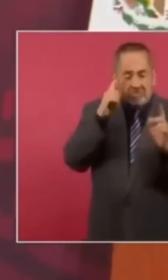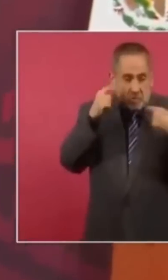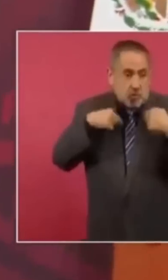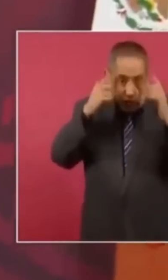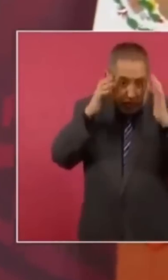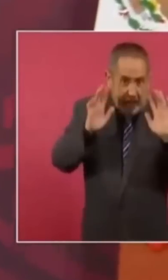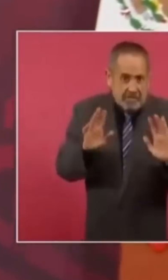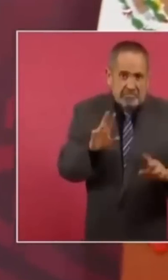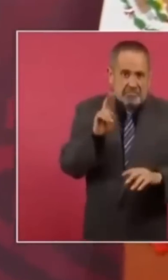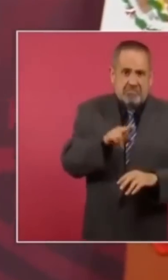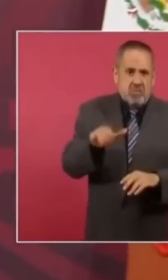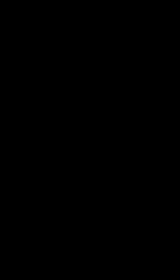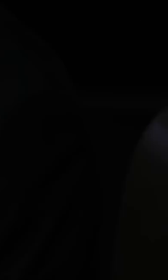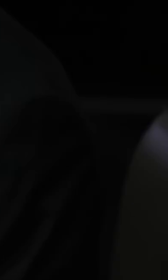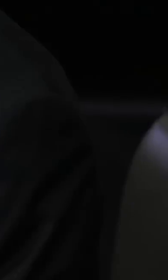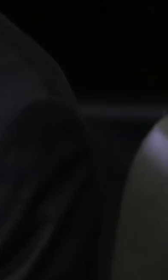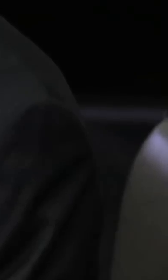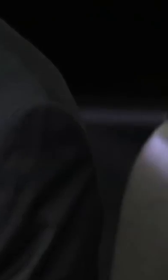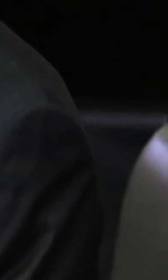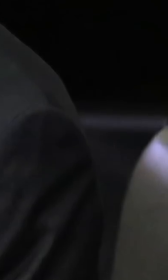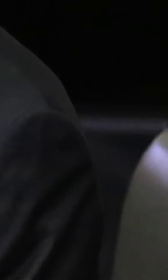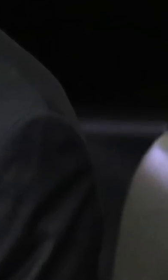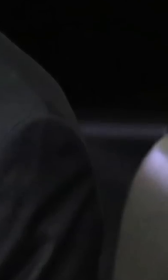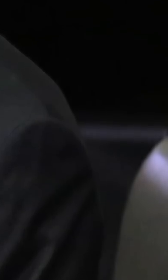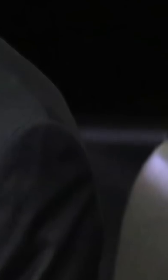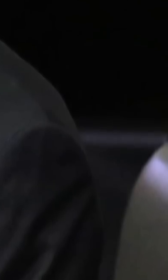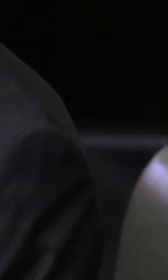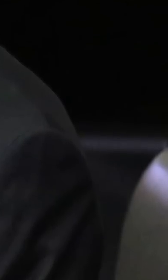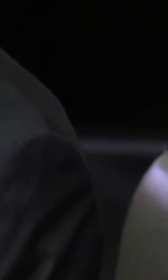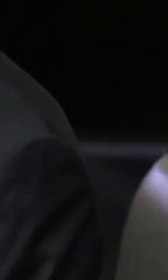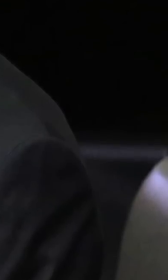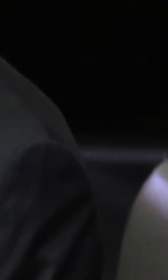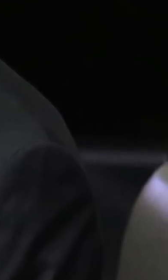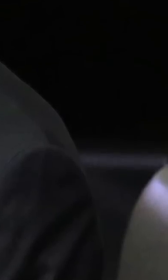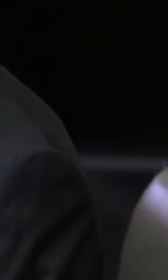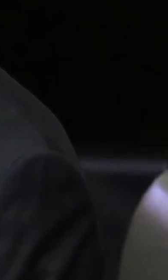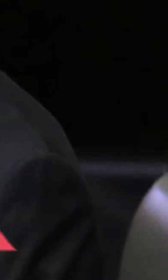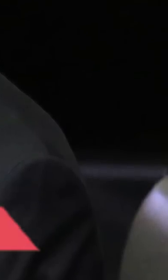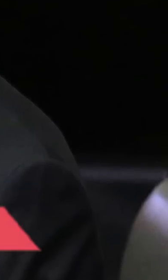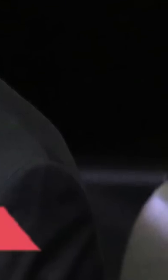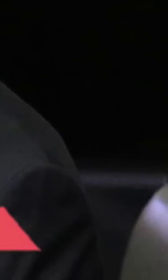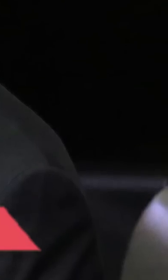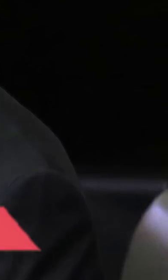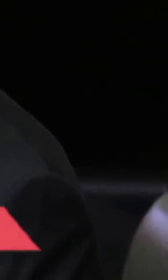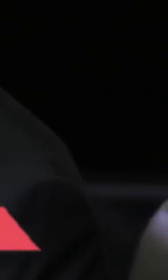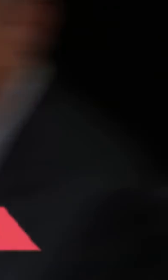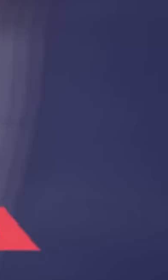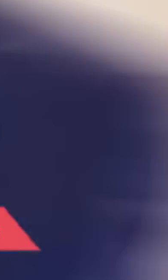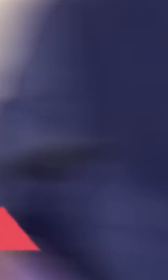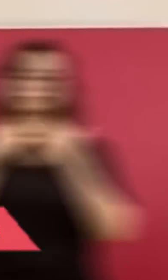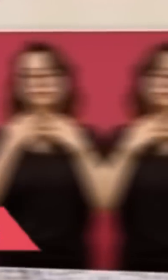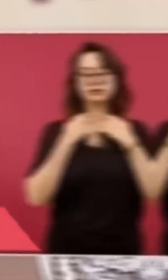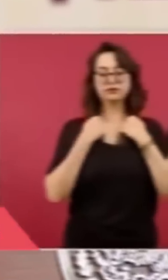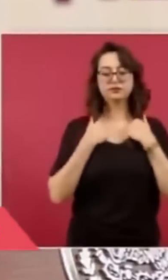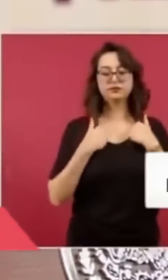tramo 3 y 2. Quienes estuvieron en la BAM número 8 consideraron que no pudo ser un golpe de calor el que ocasionó su desmayo, porque